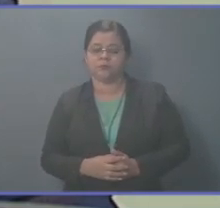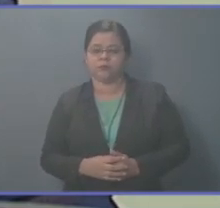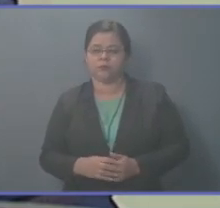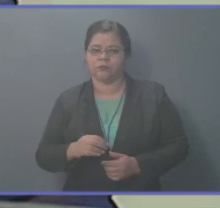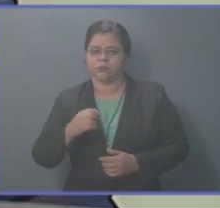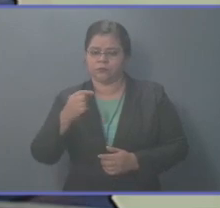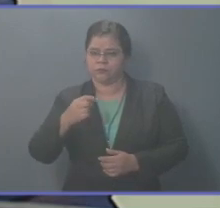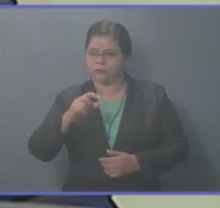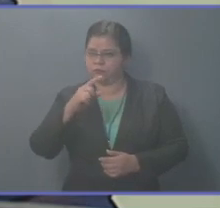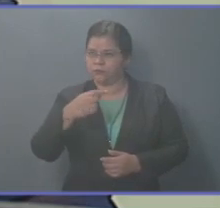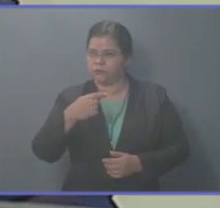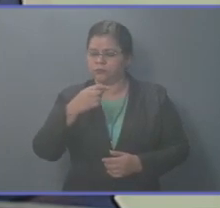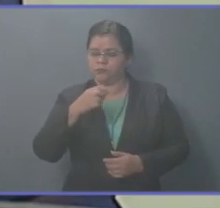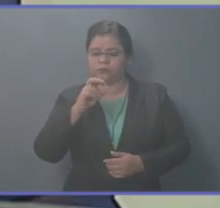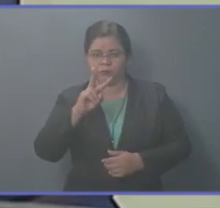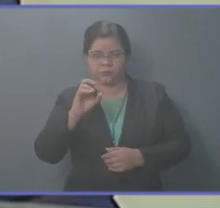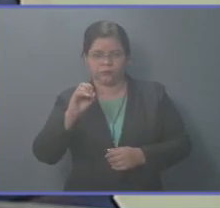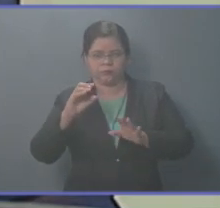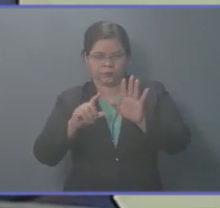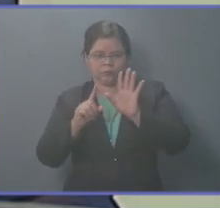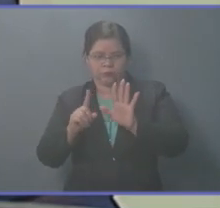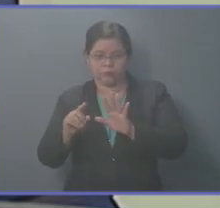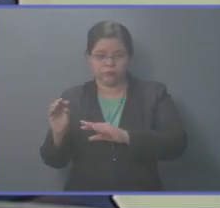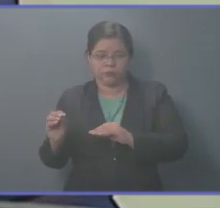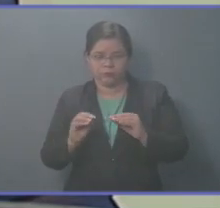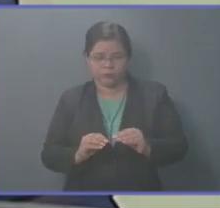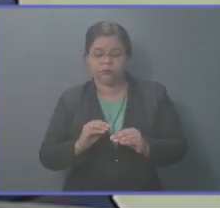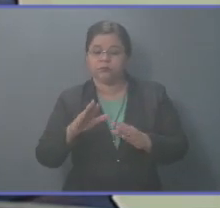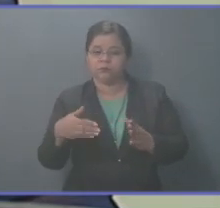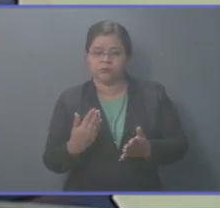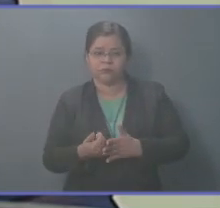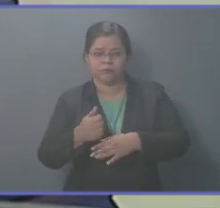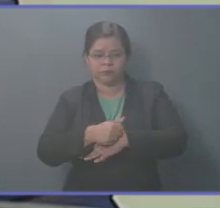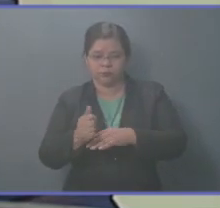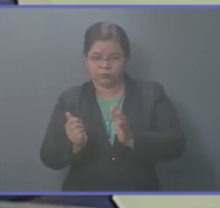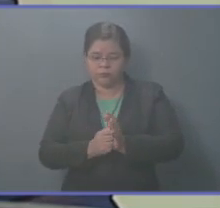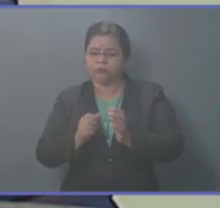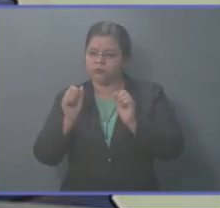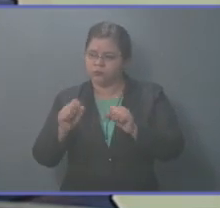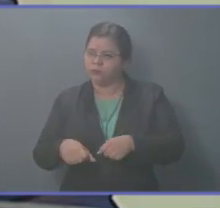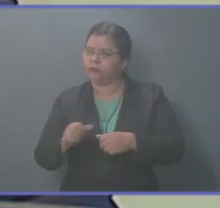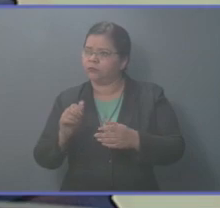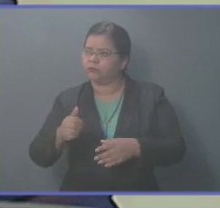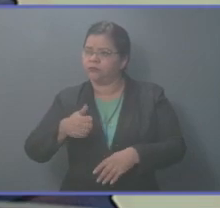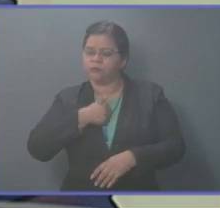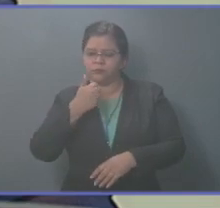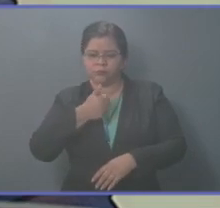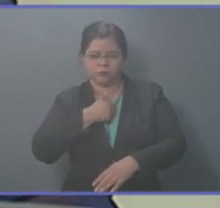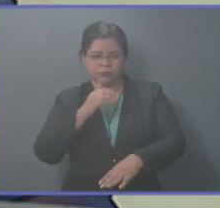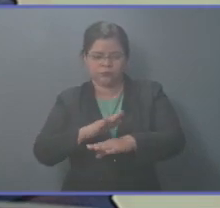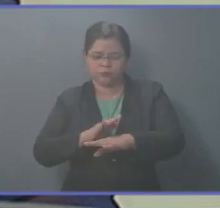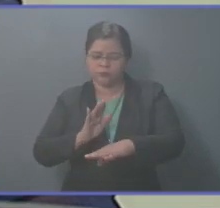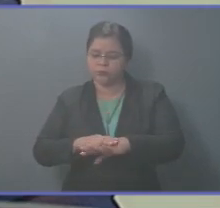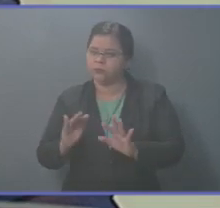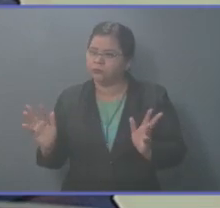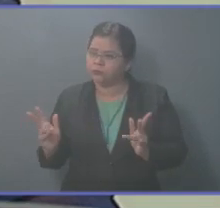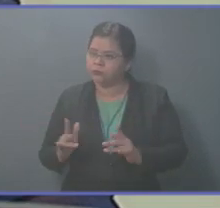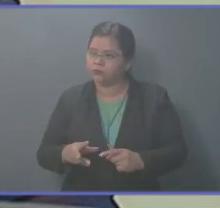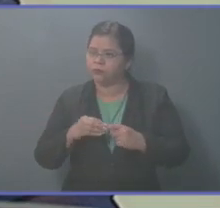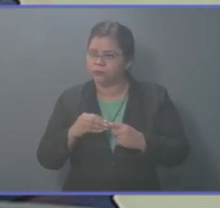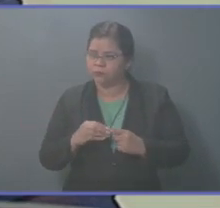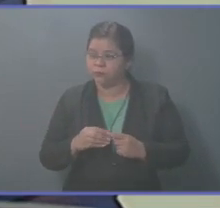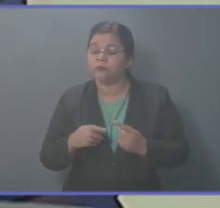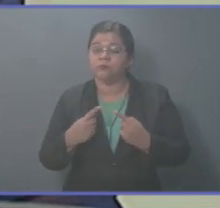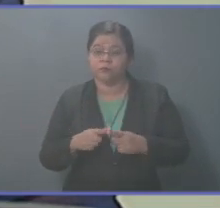Inconstitucional 20-2006. En aplicación de ellos, este órgano puede hacer sus propias convocatorias ordinarias y extraordinarias, pero sí